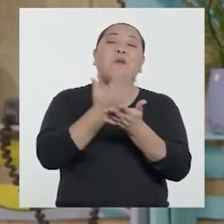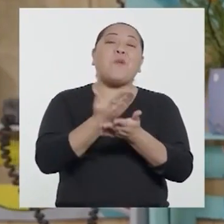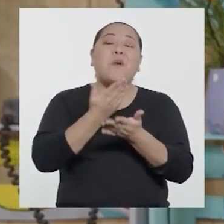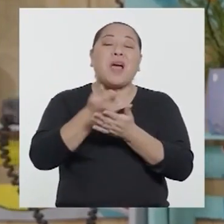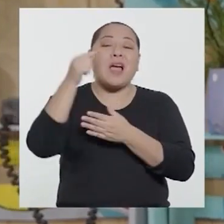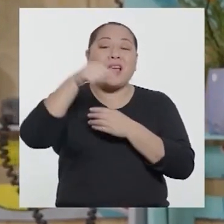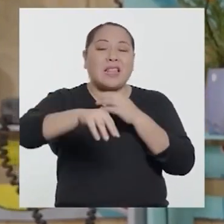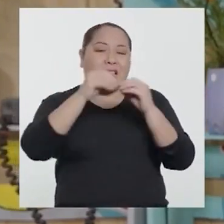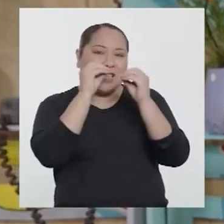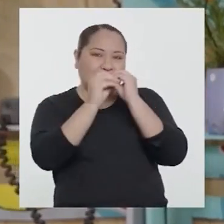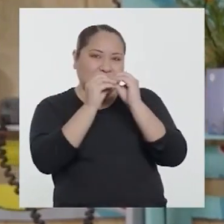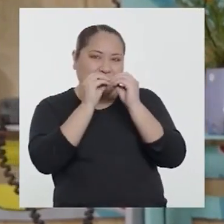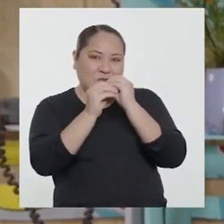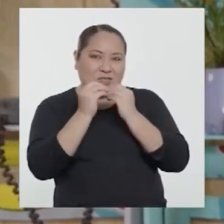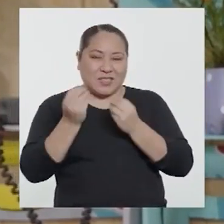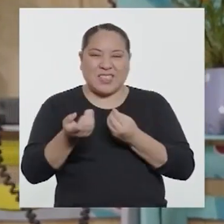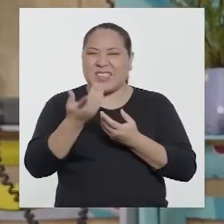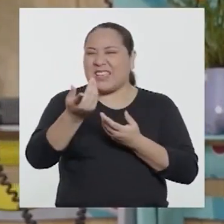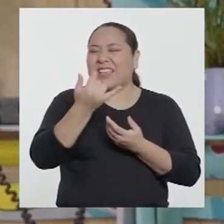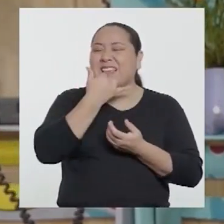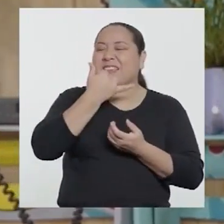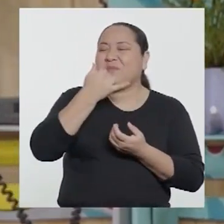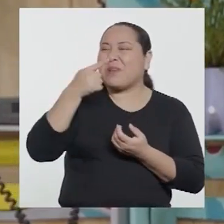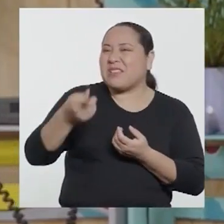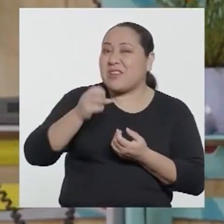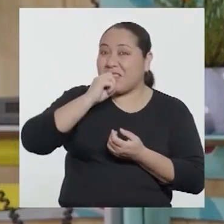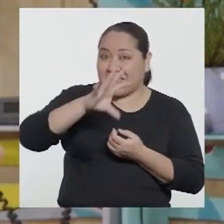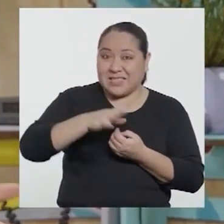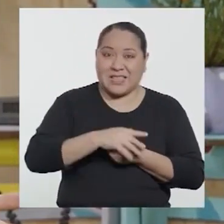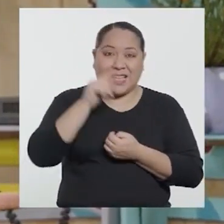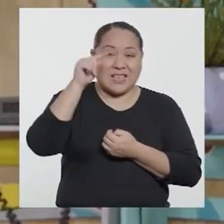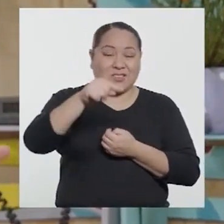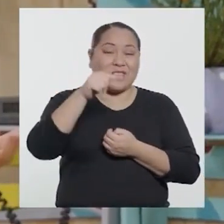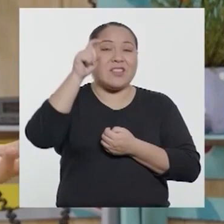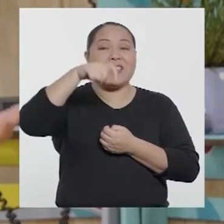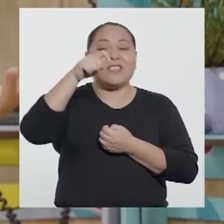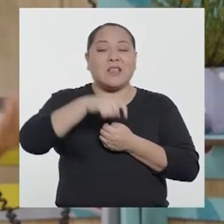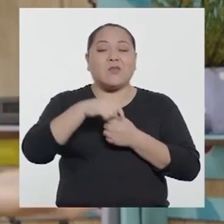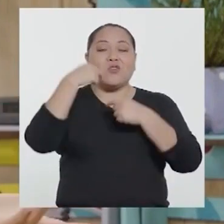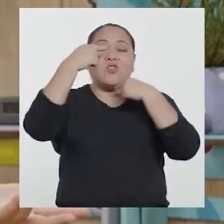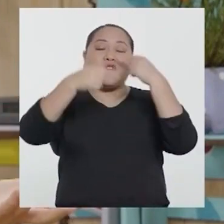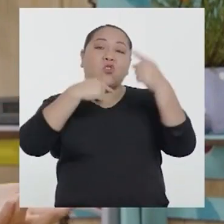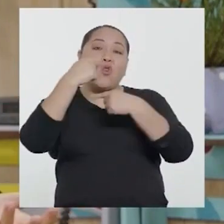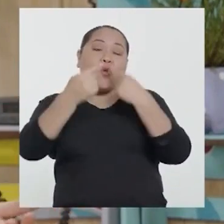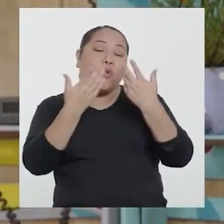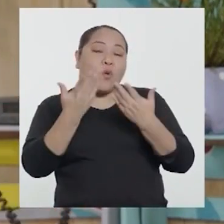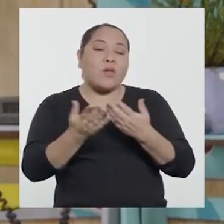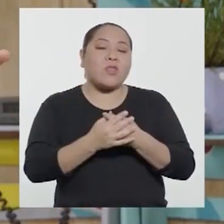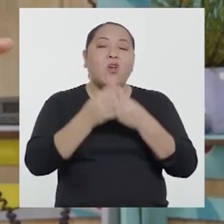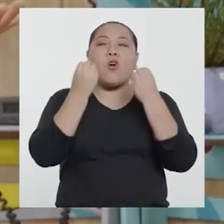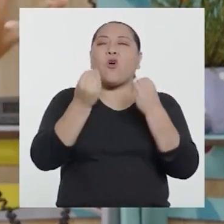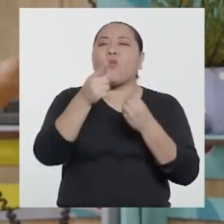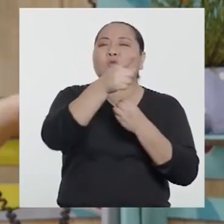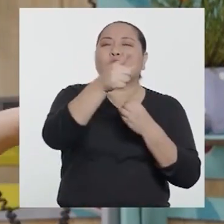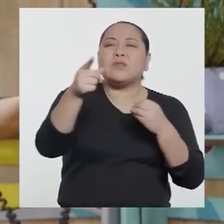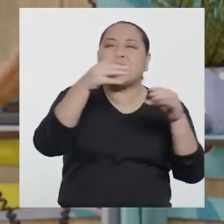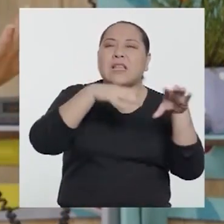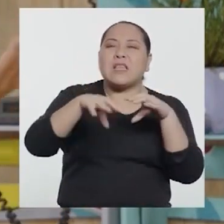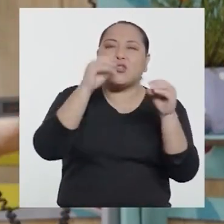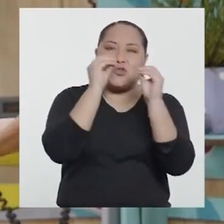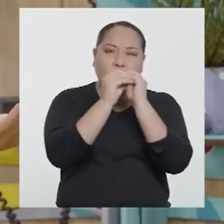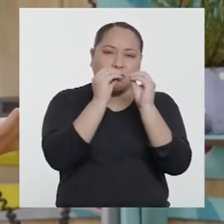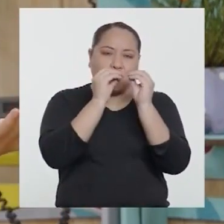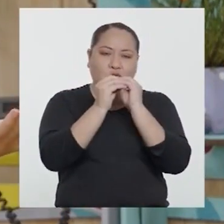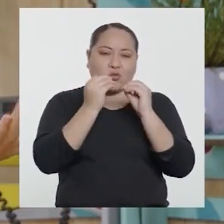probar nuestra solución y comunicar qué ha sucedido. Para ello necesitamos que nos cuenten cómo han hecho ustedes